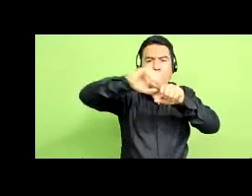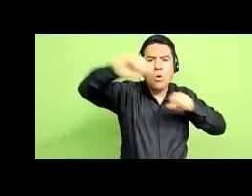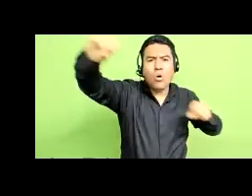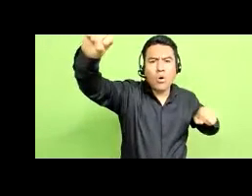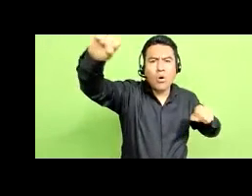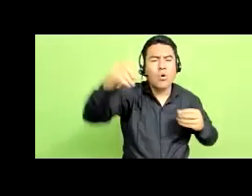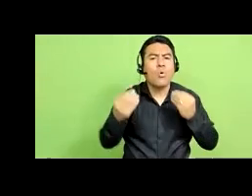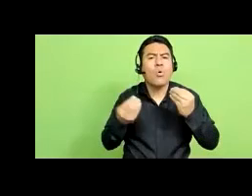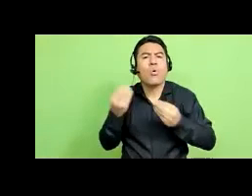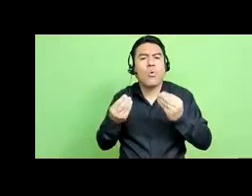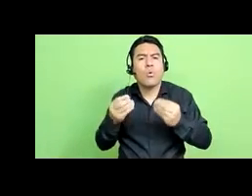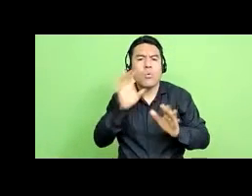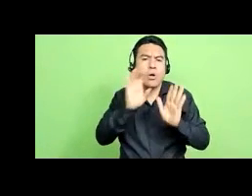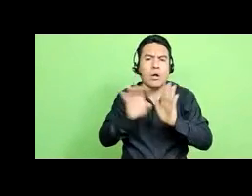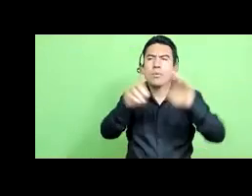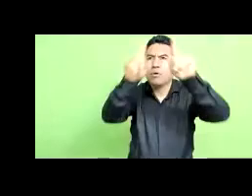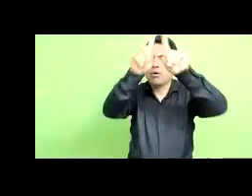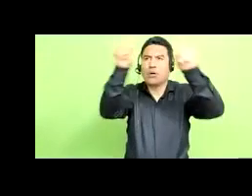no